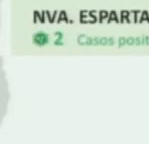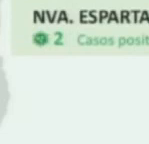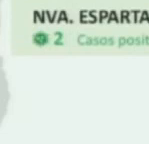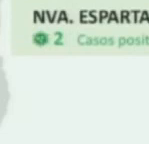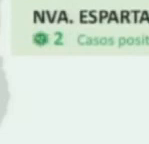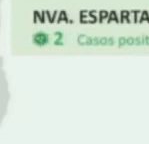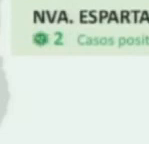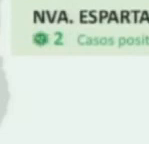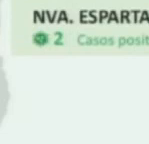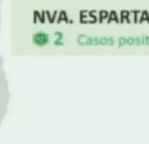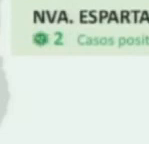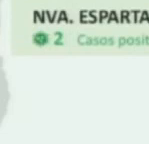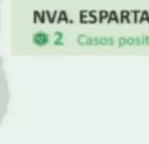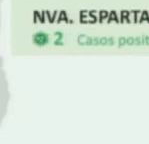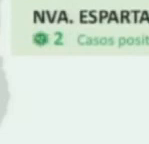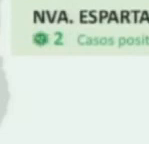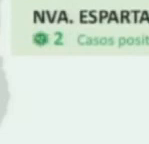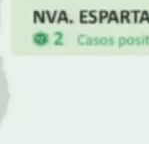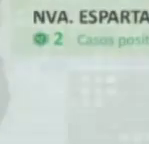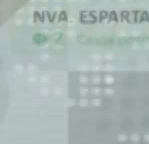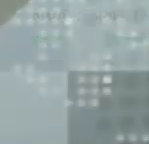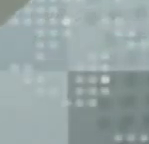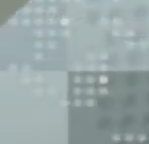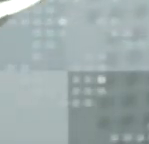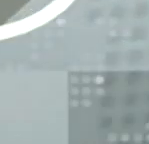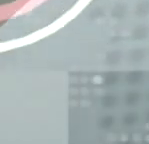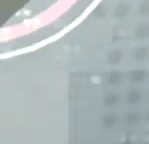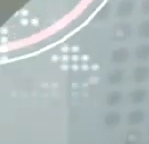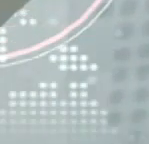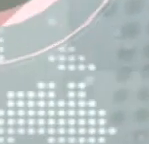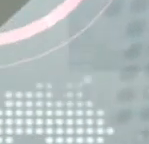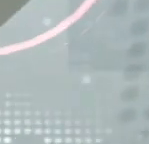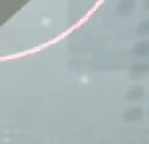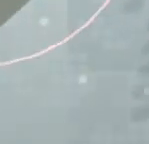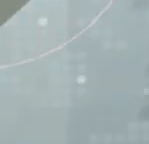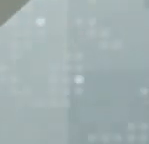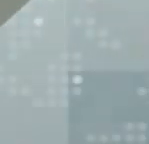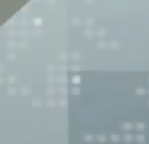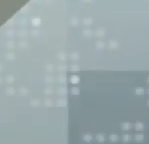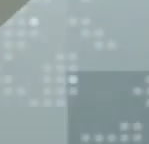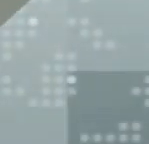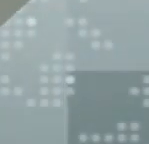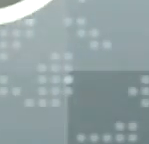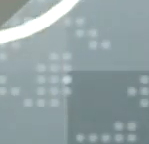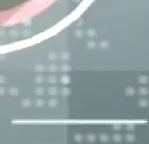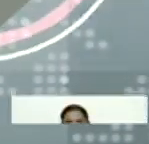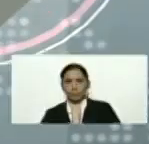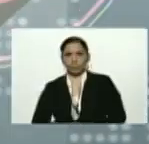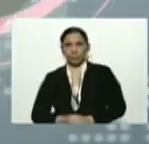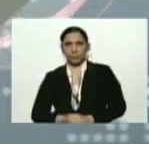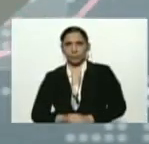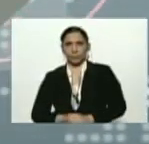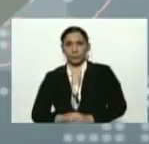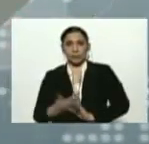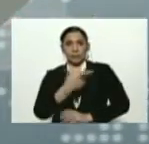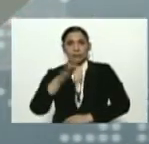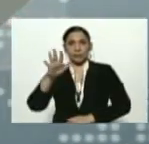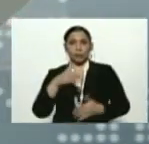1.053.417 pruebas, lo cual te da un porcentaje de 35.114 pruebas por millón de habitantes.